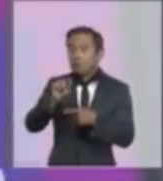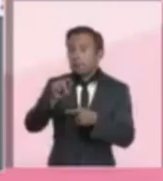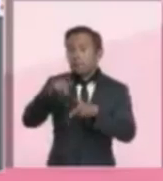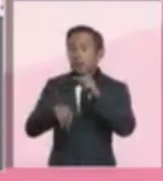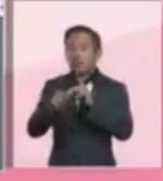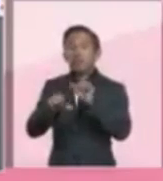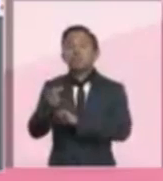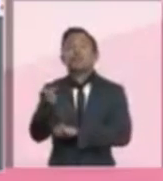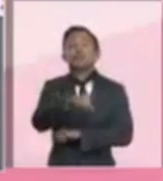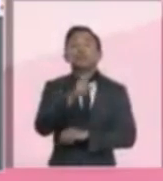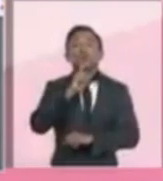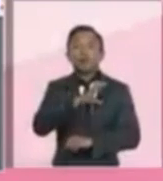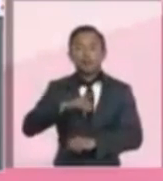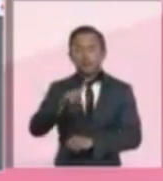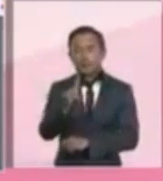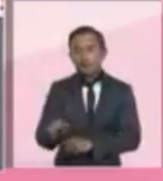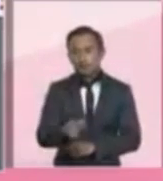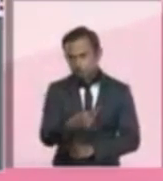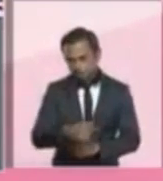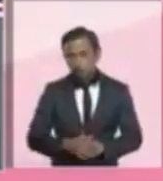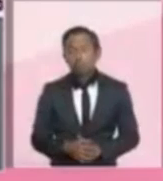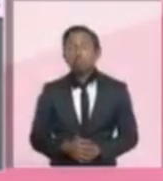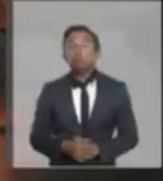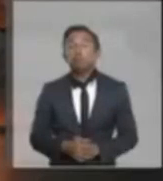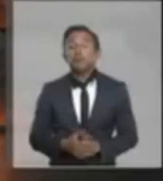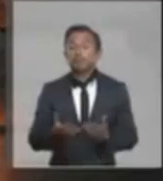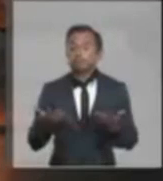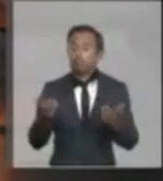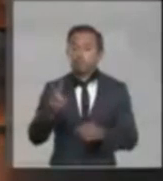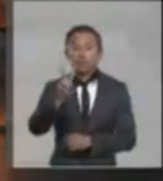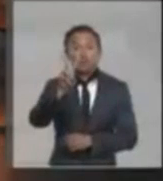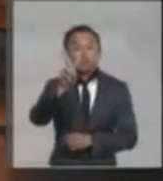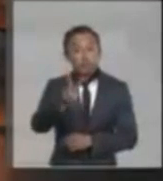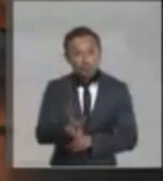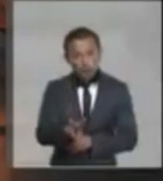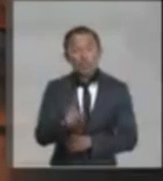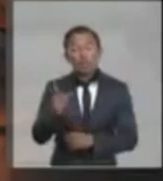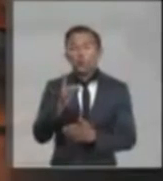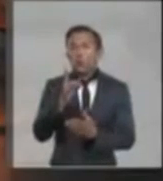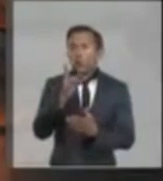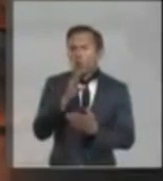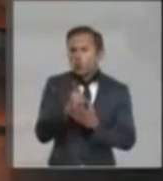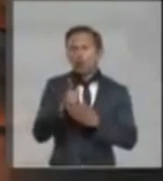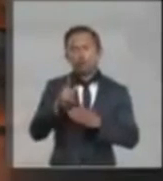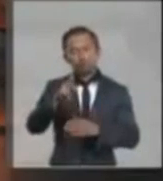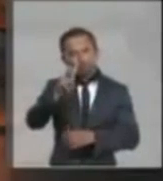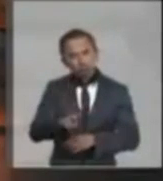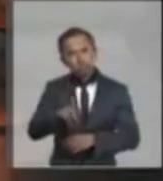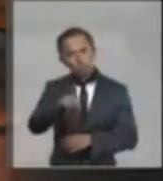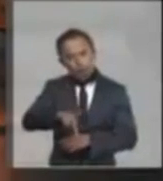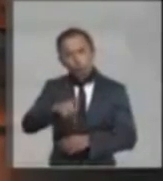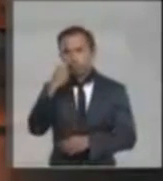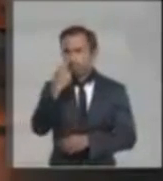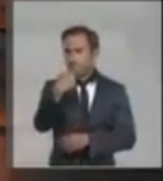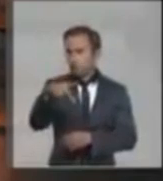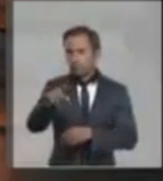Zavala. Miren, la verdad es que realmente diría que la única demócrata, o yo estuve luchando por la democracia